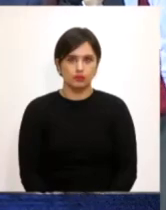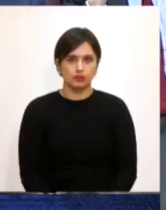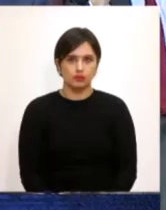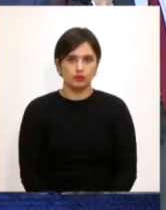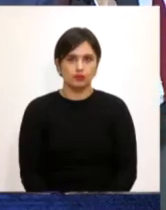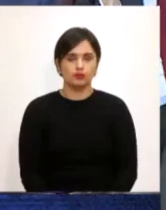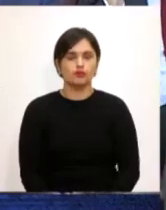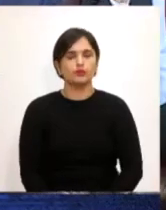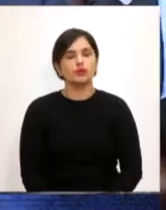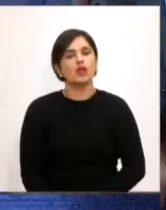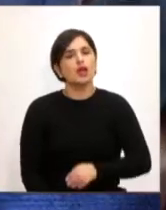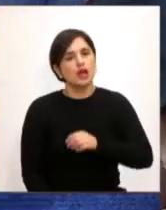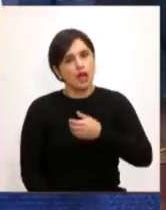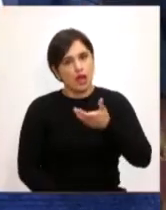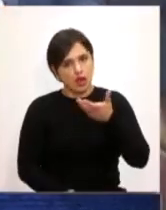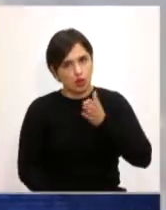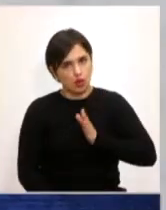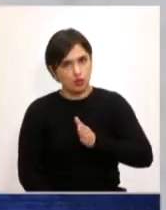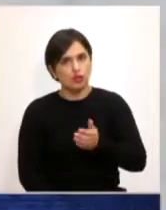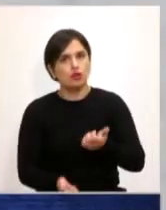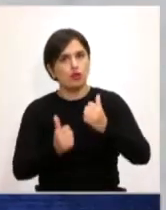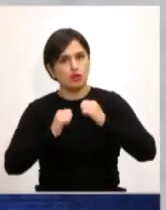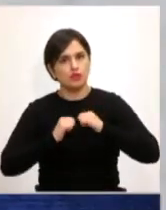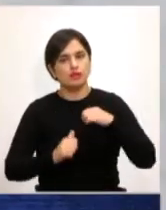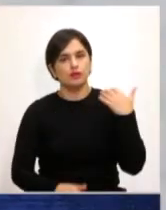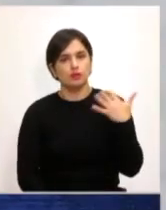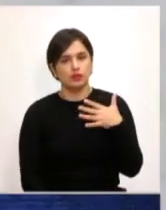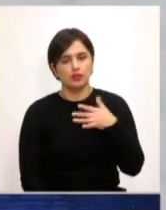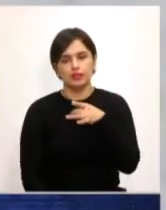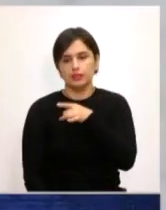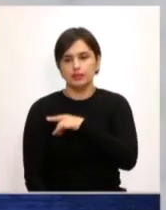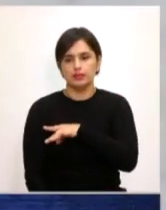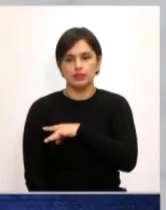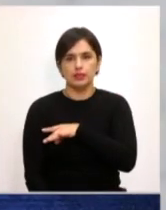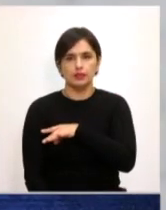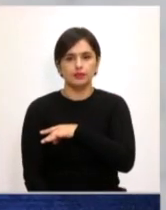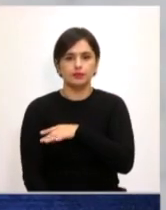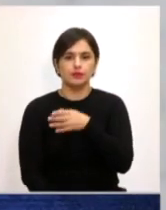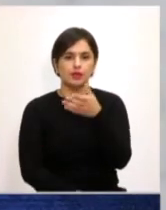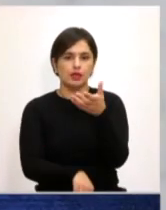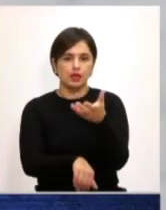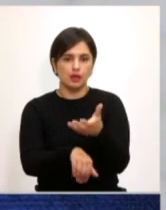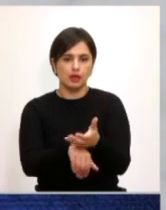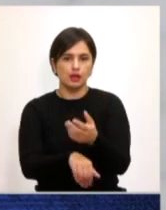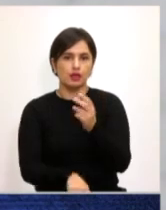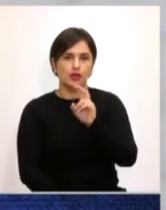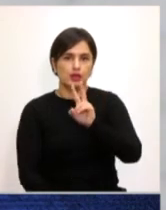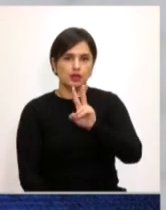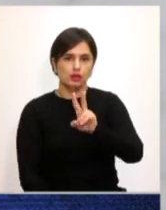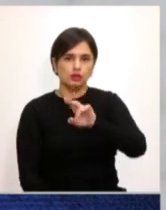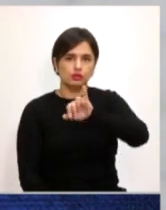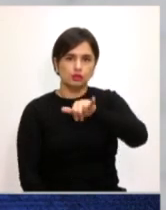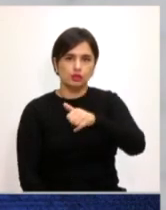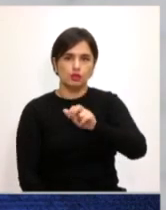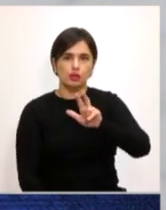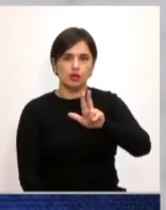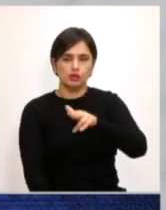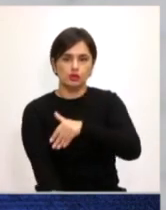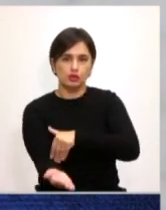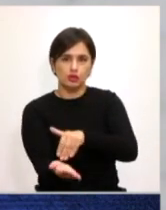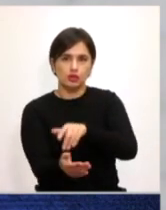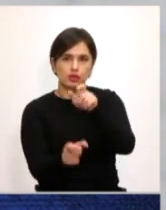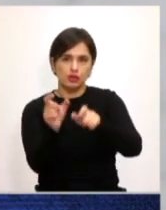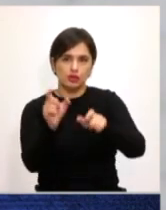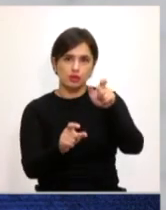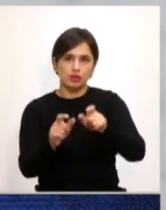aún tenemos un gran desafío por delante. En Chile, actualmente existen 2,8 millones de personas en lista